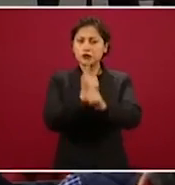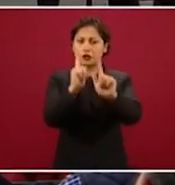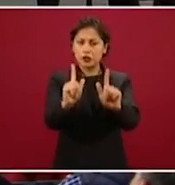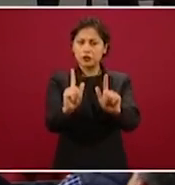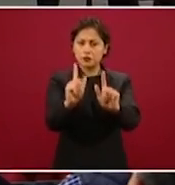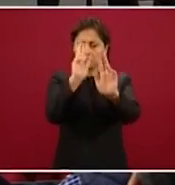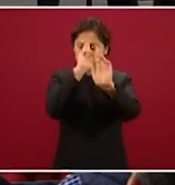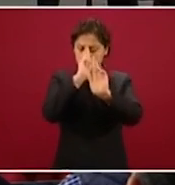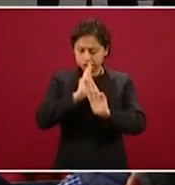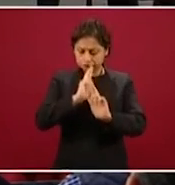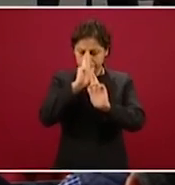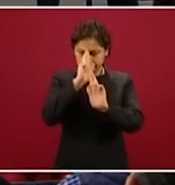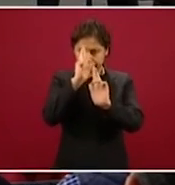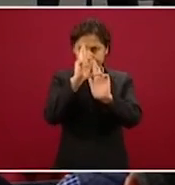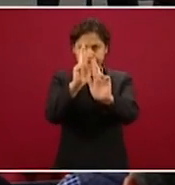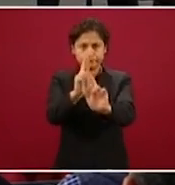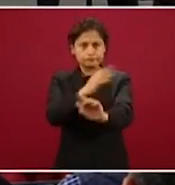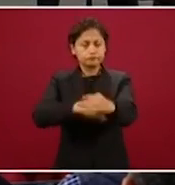respetarnos.